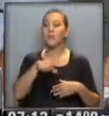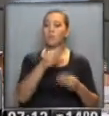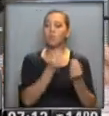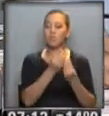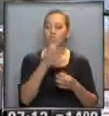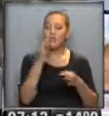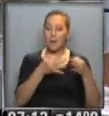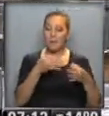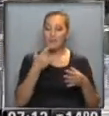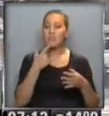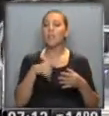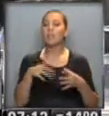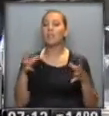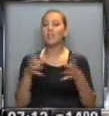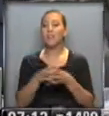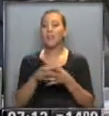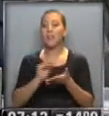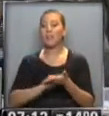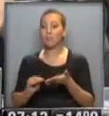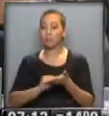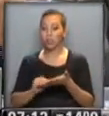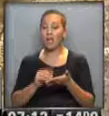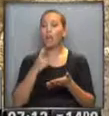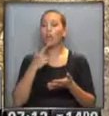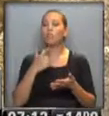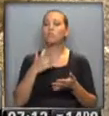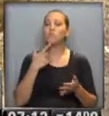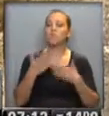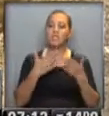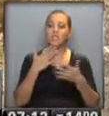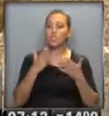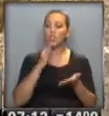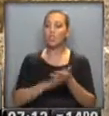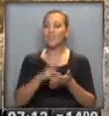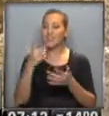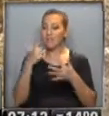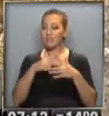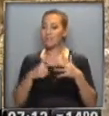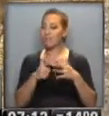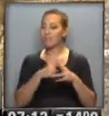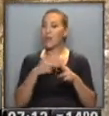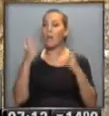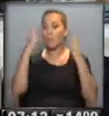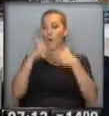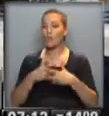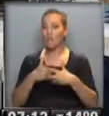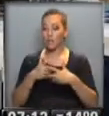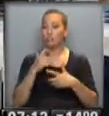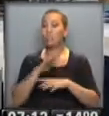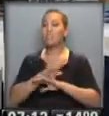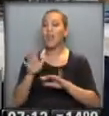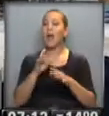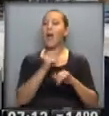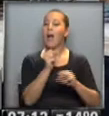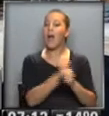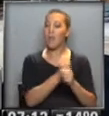Un plenario de comisiones de la Cámara de Diputados comenzará a tratar los tres proyectos de reforma judicial que obtuvieron la media sanción en el Senado.